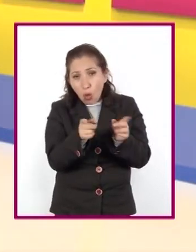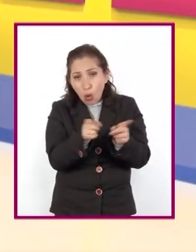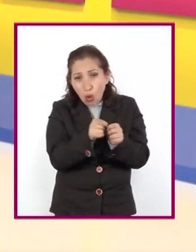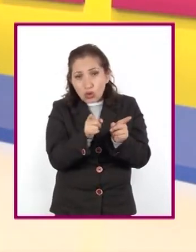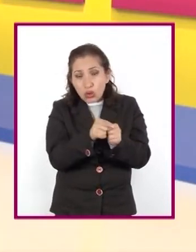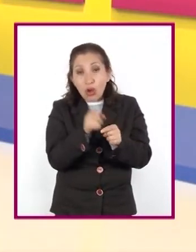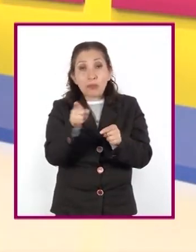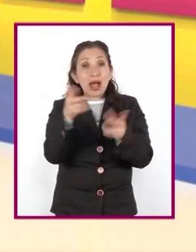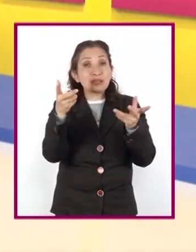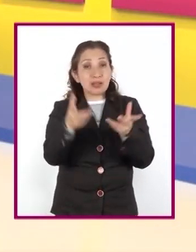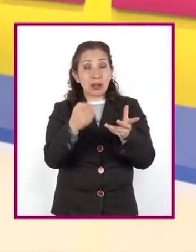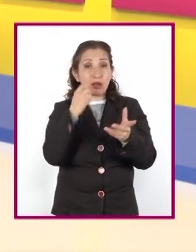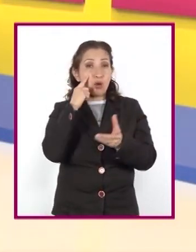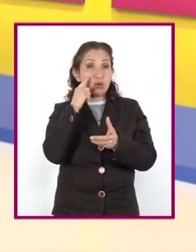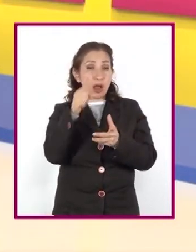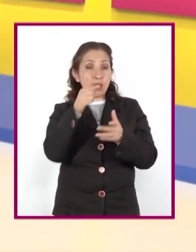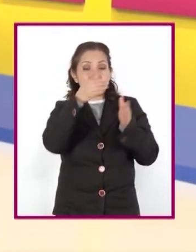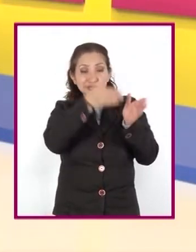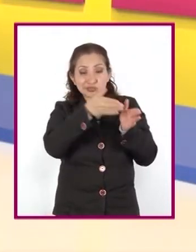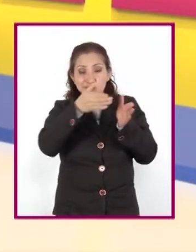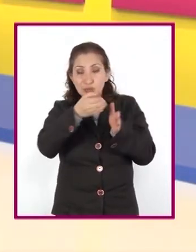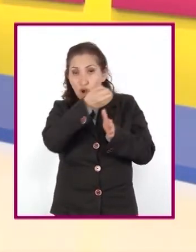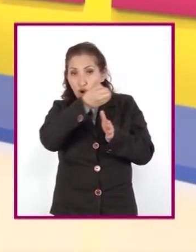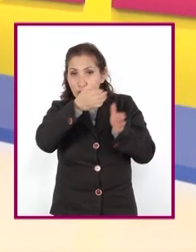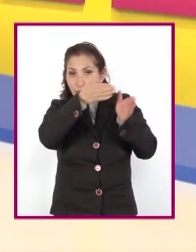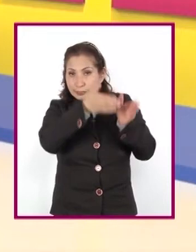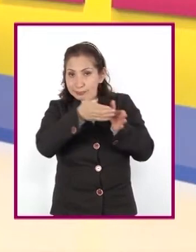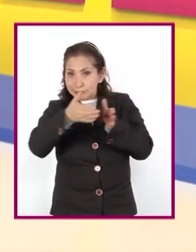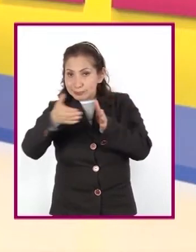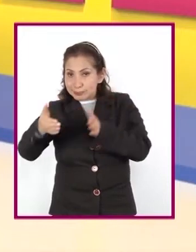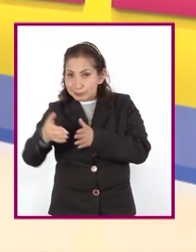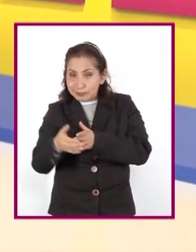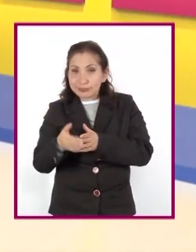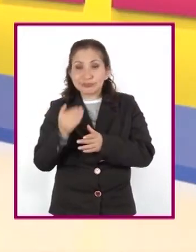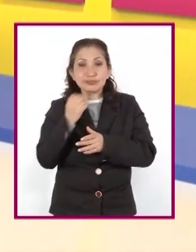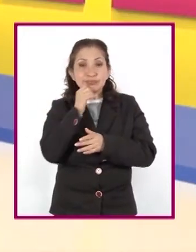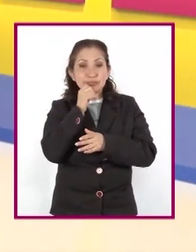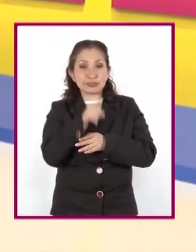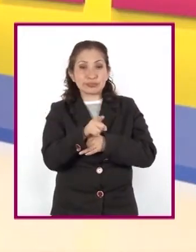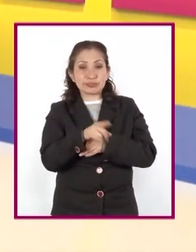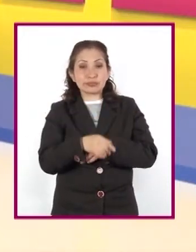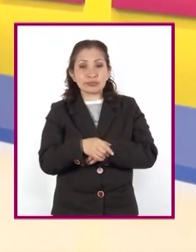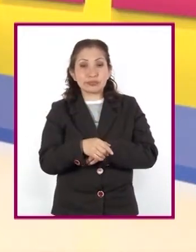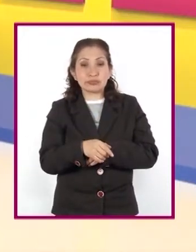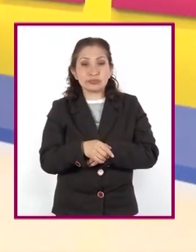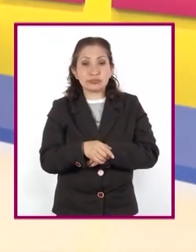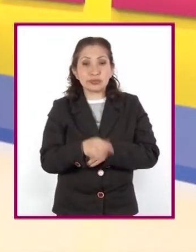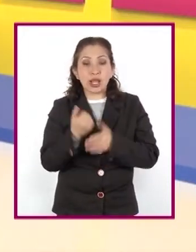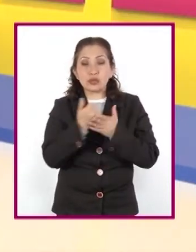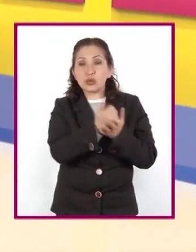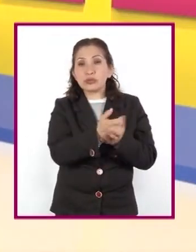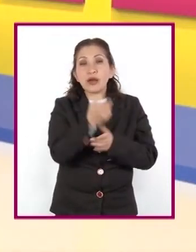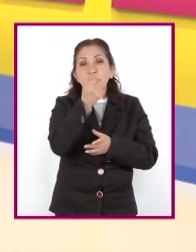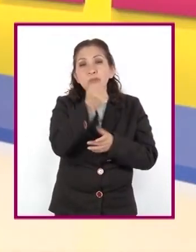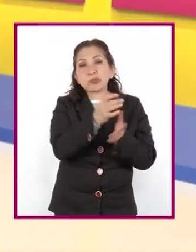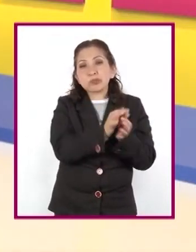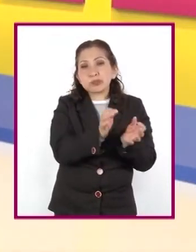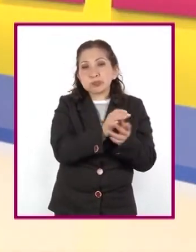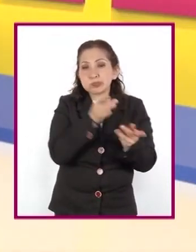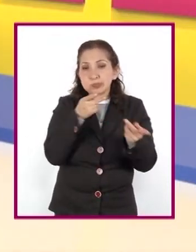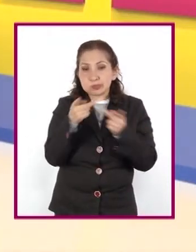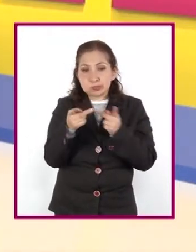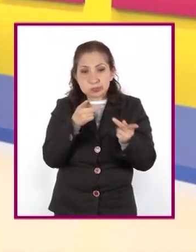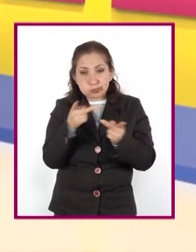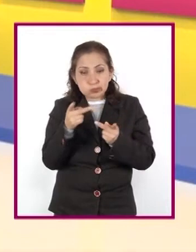realizarlos siguiendo una secuencia lógica y, sobre todo, que les permita definir, planear